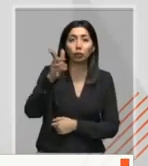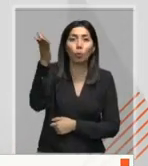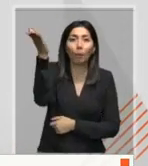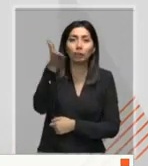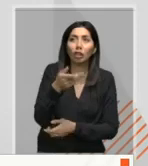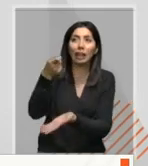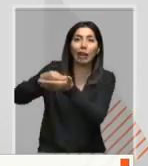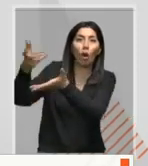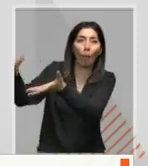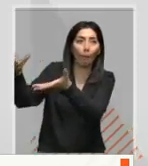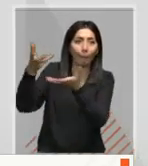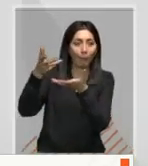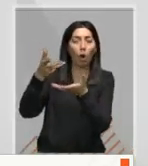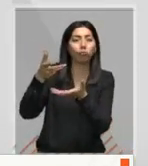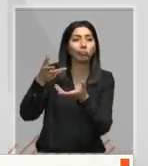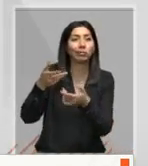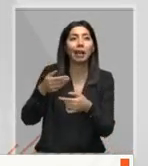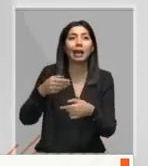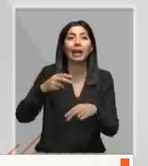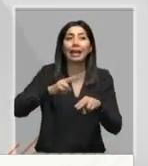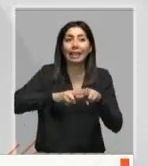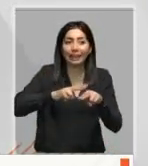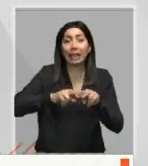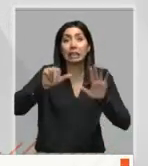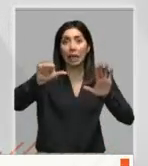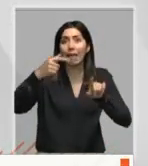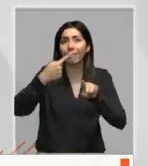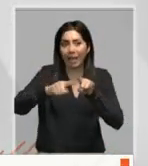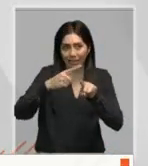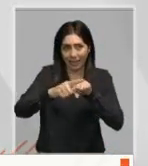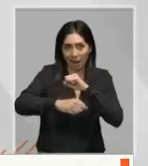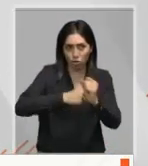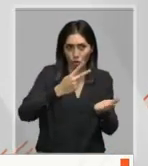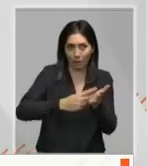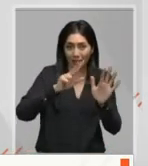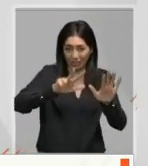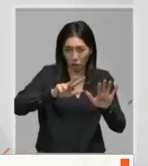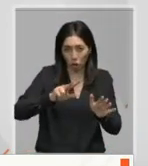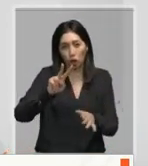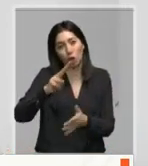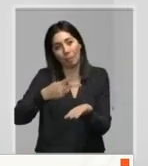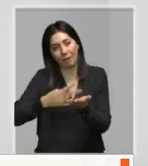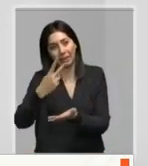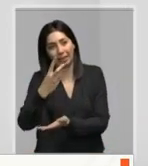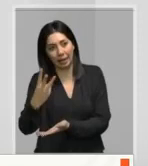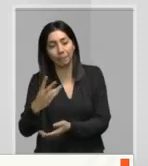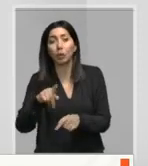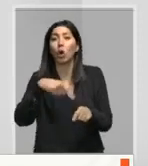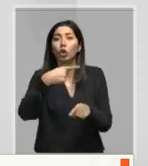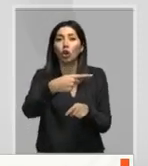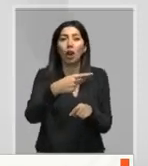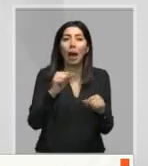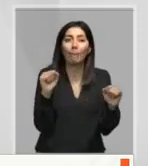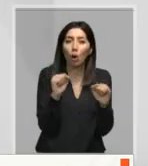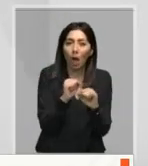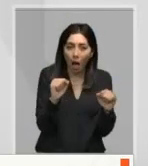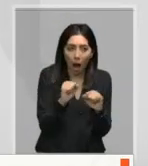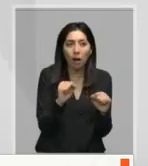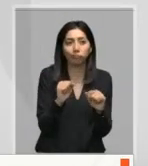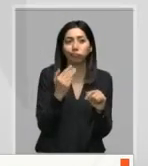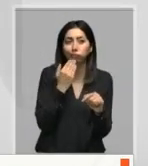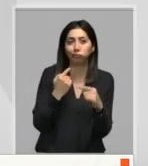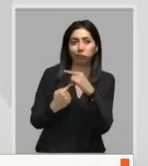2016 y 2020, ITES con 6 entre 2018 y 2023, La Polar con 5 suspensiones entre 2022 y